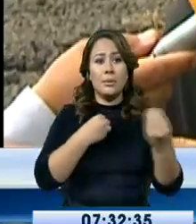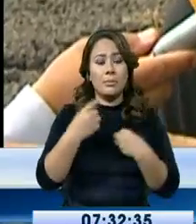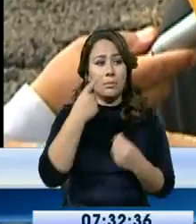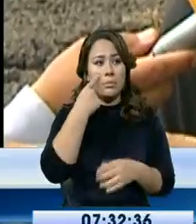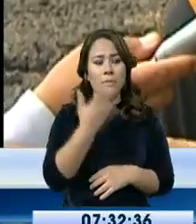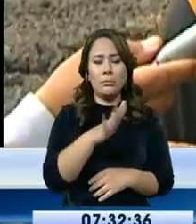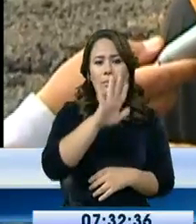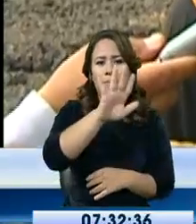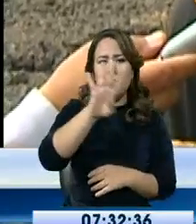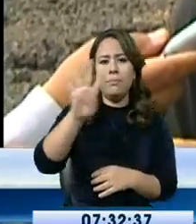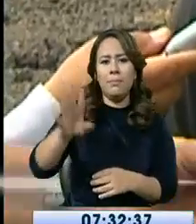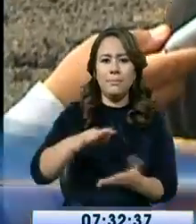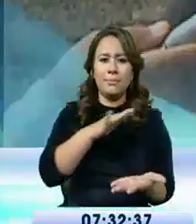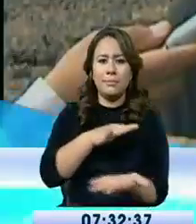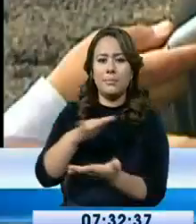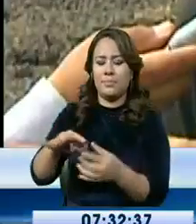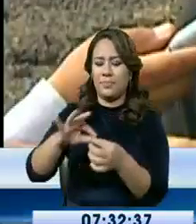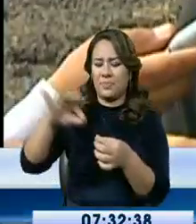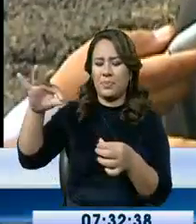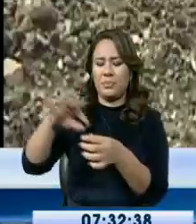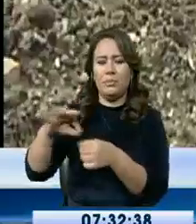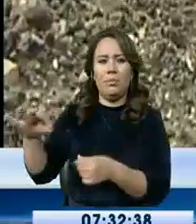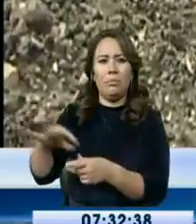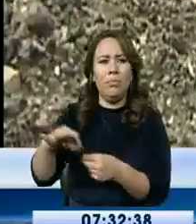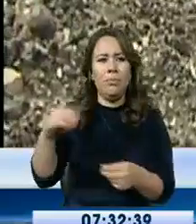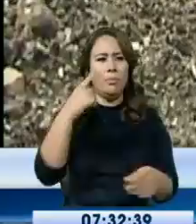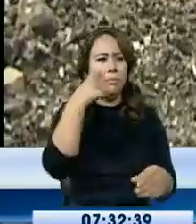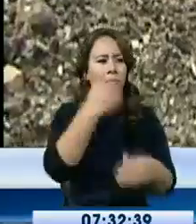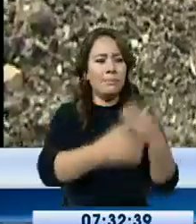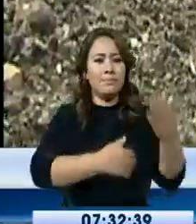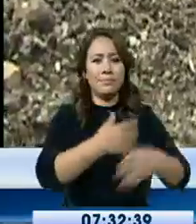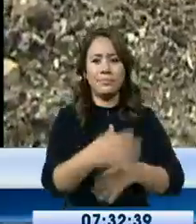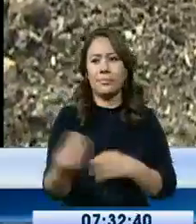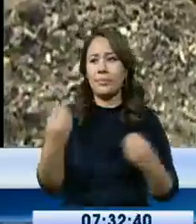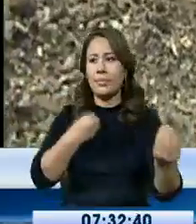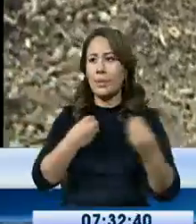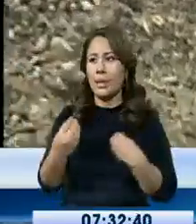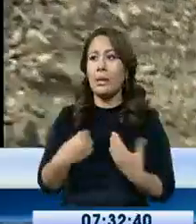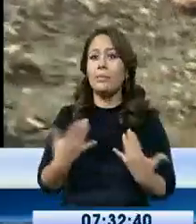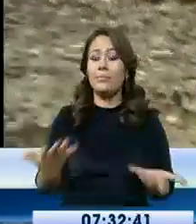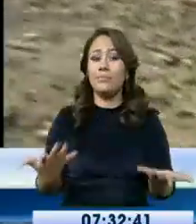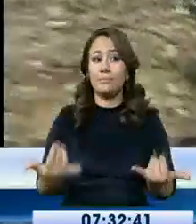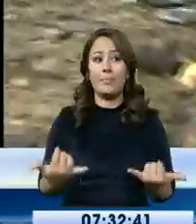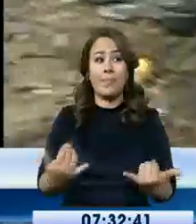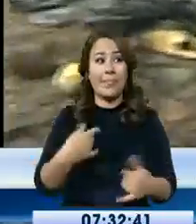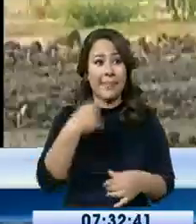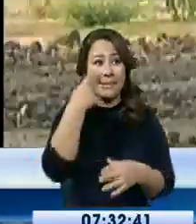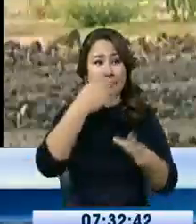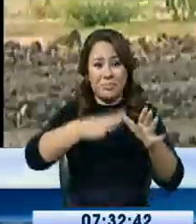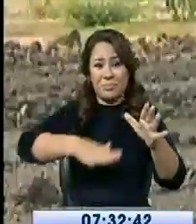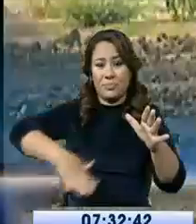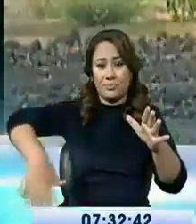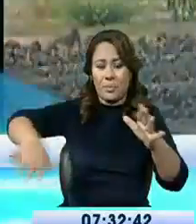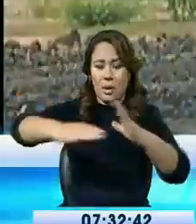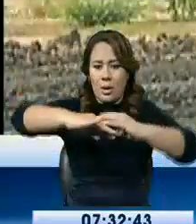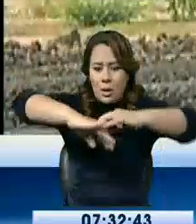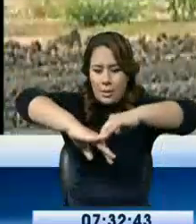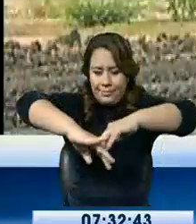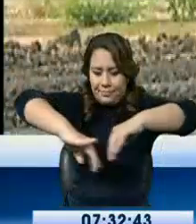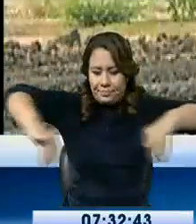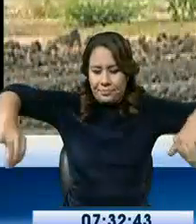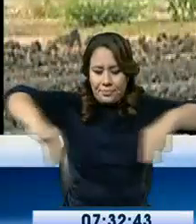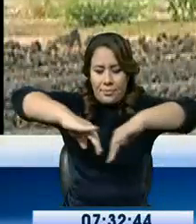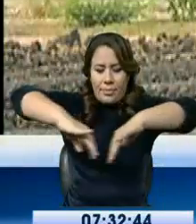de lo que es mecha y pólvora artesanal. Para la destrucción del material se abrió un gran agujero en las instalaciones del Grupo